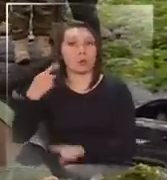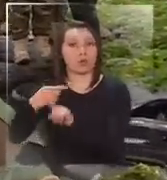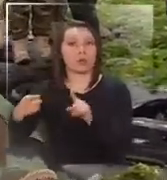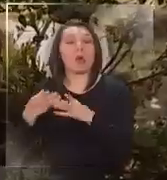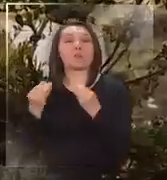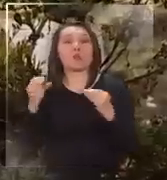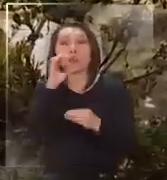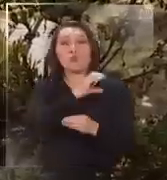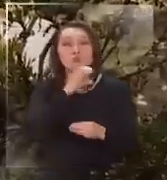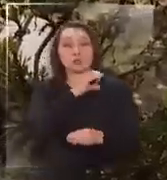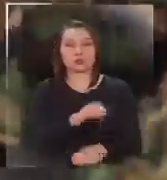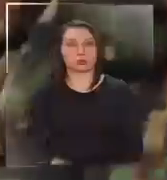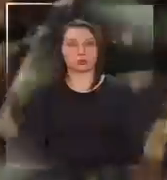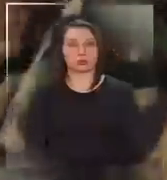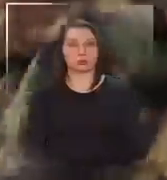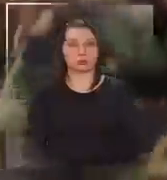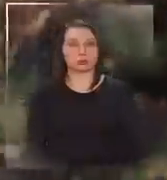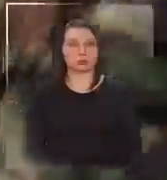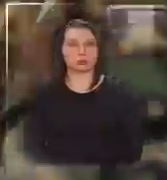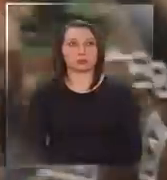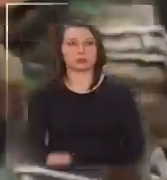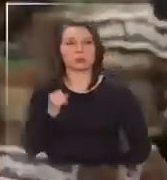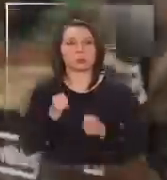por la cantidad de cursos.